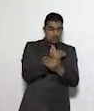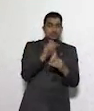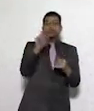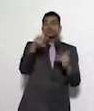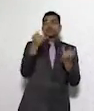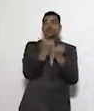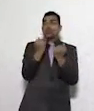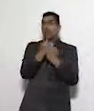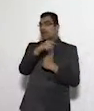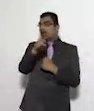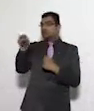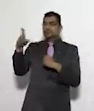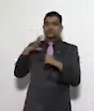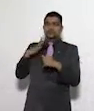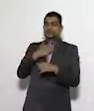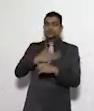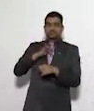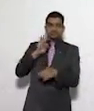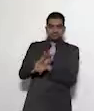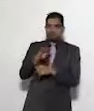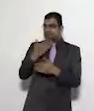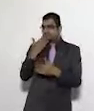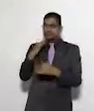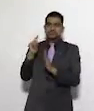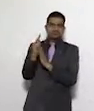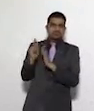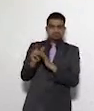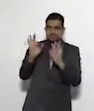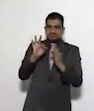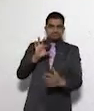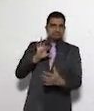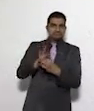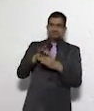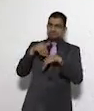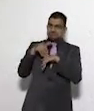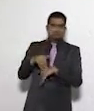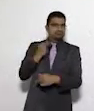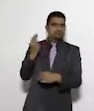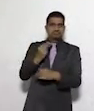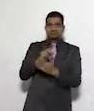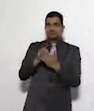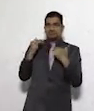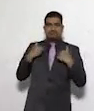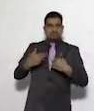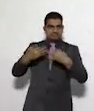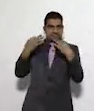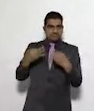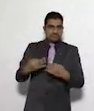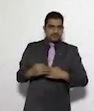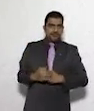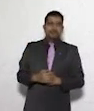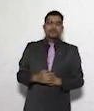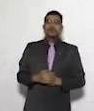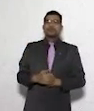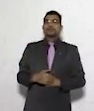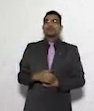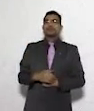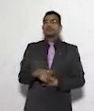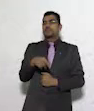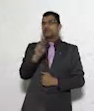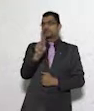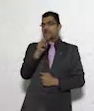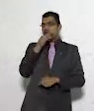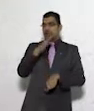justicia dentro del marco obligatorio necesario de los derechos humanos. Sin